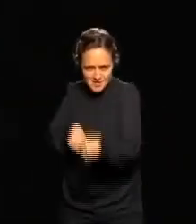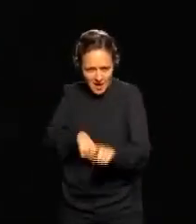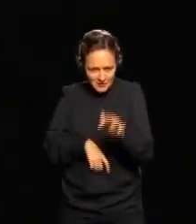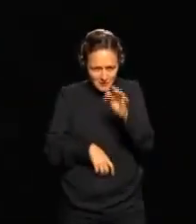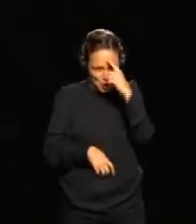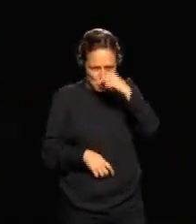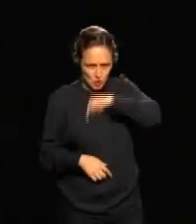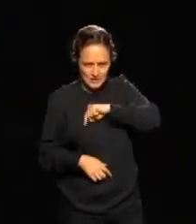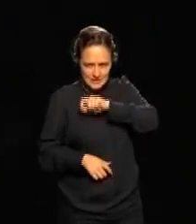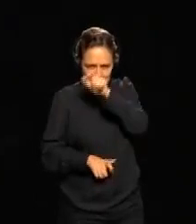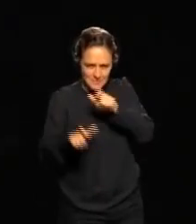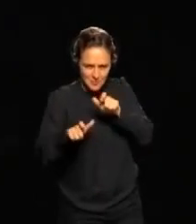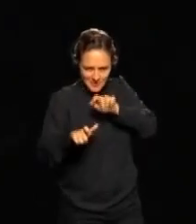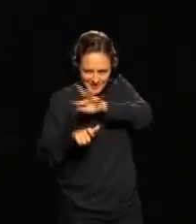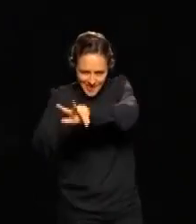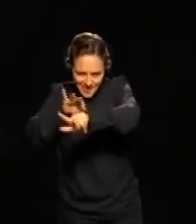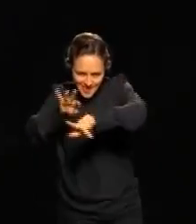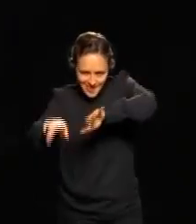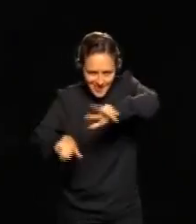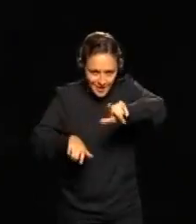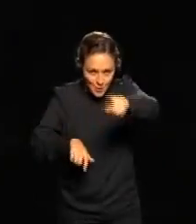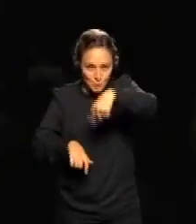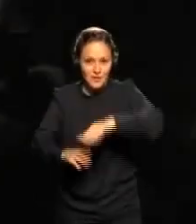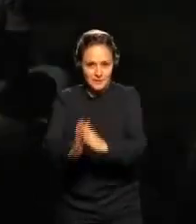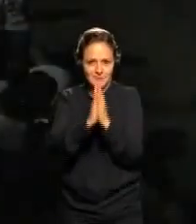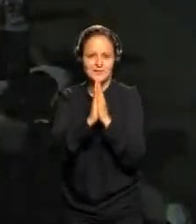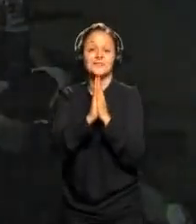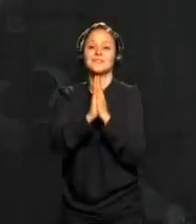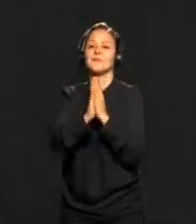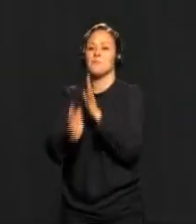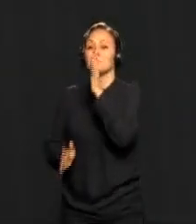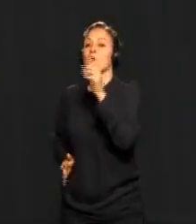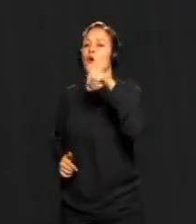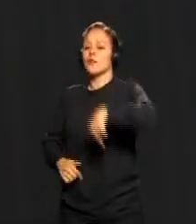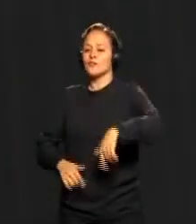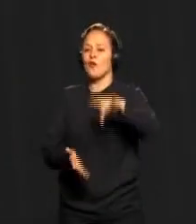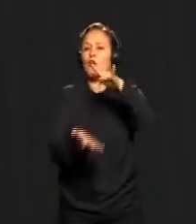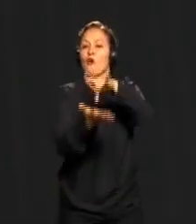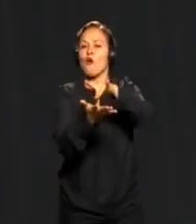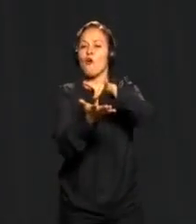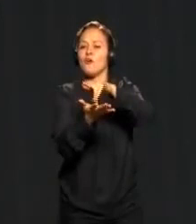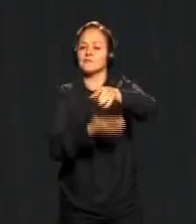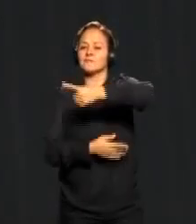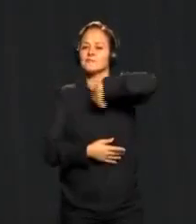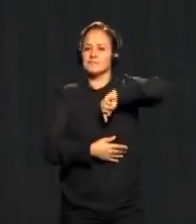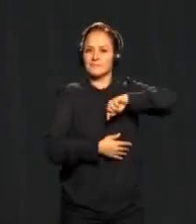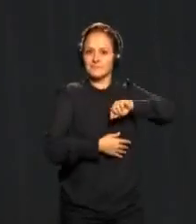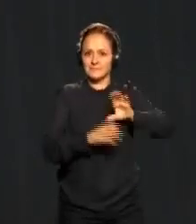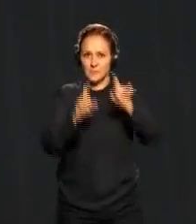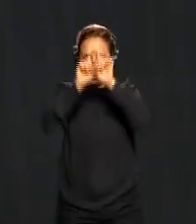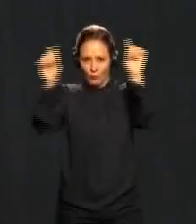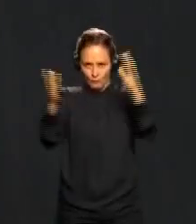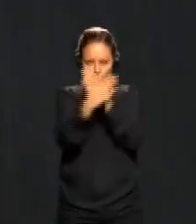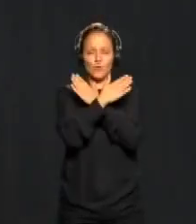sepultureros de malas mañas. Recen lo que sepan, porque hoy aquí se presenta la